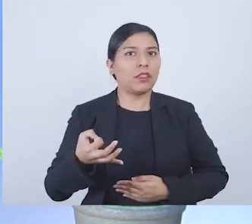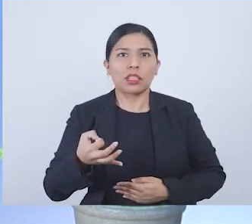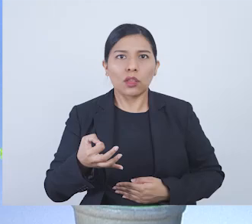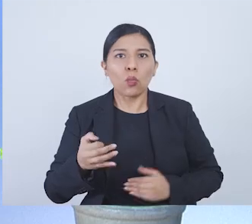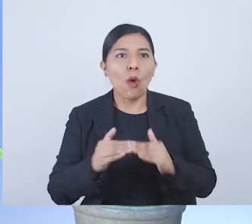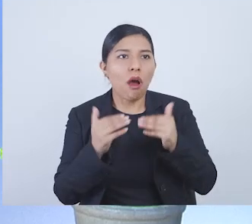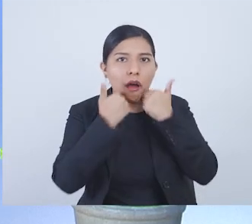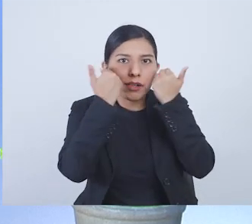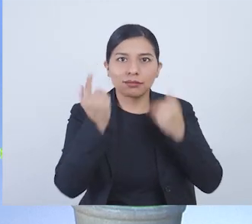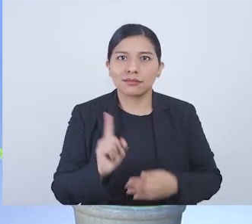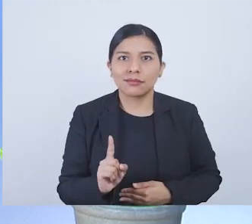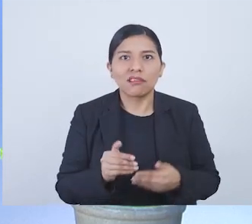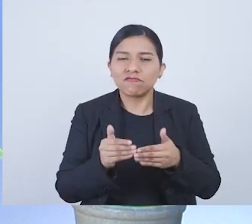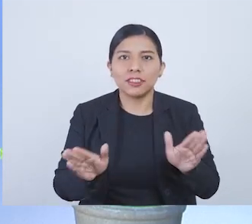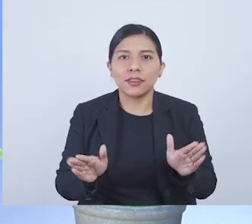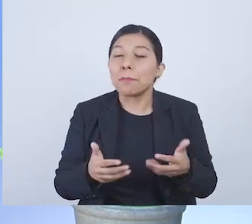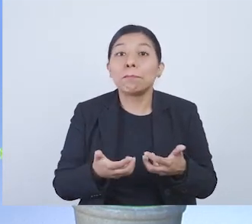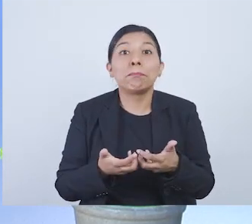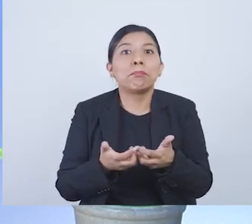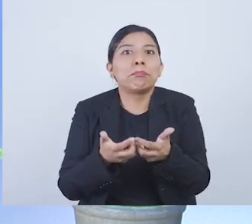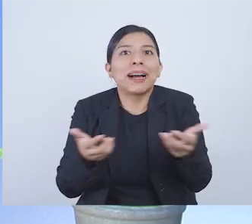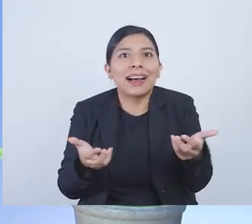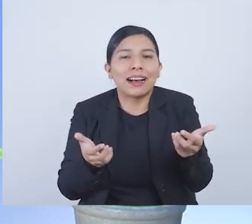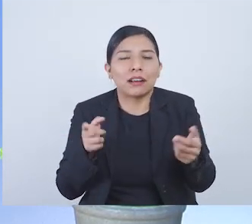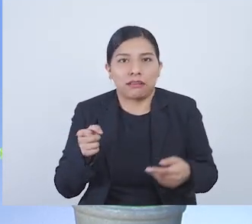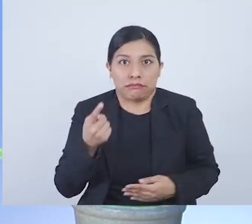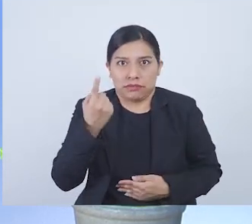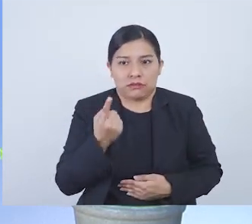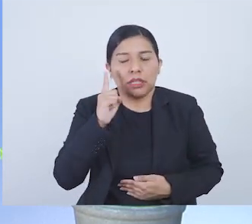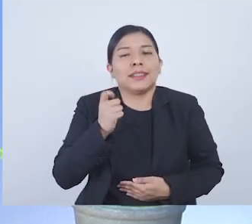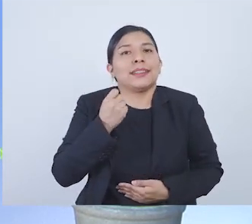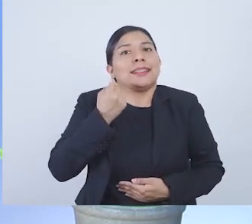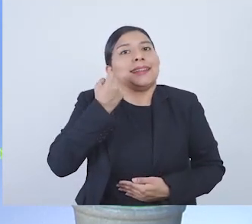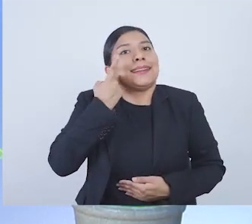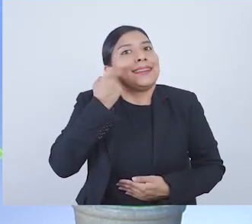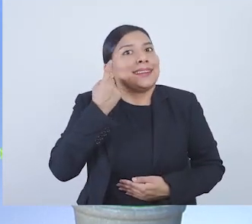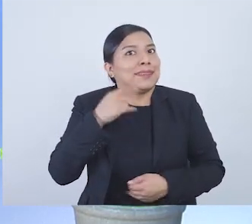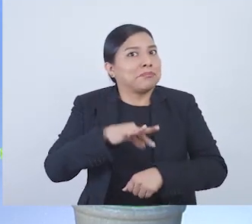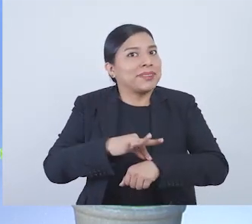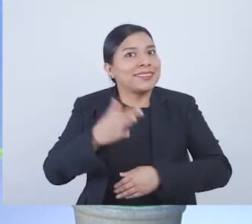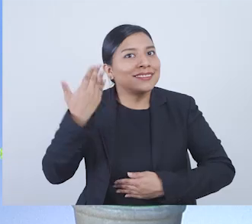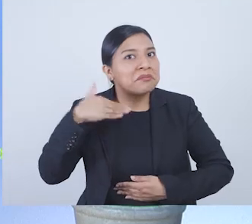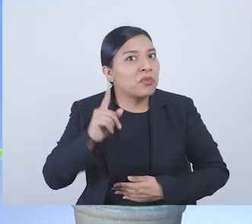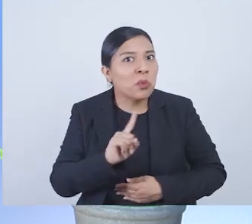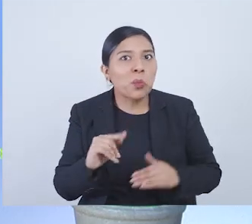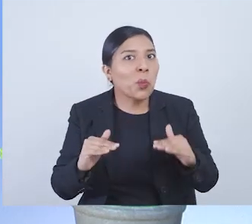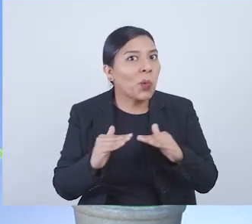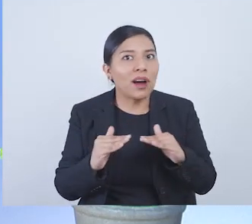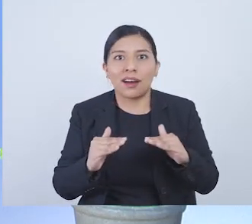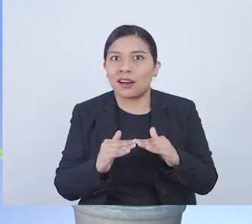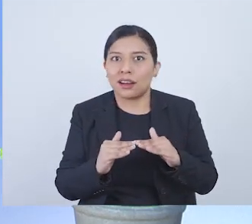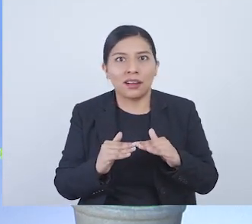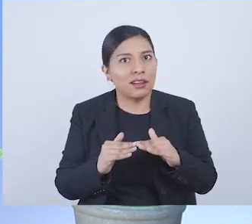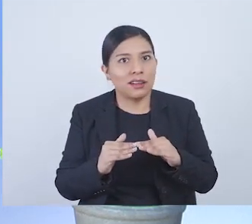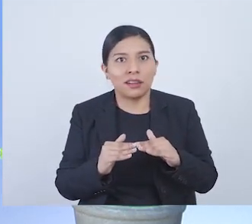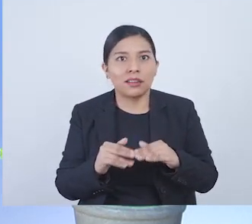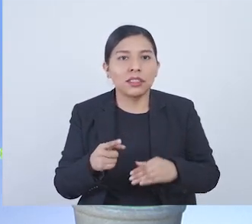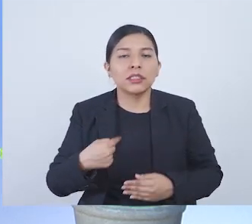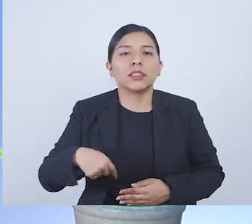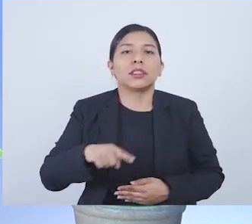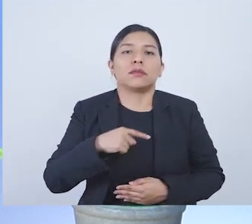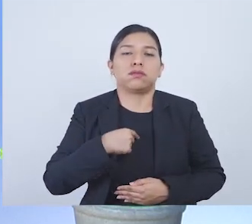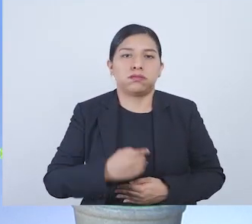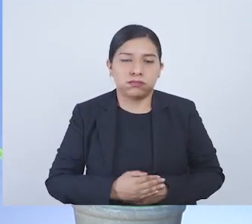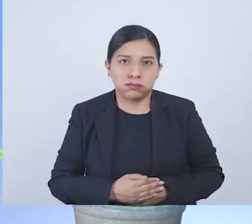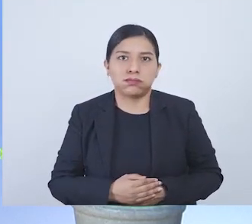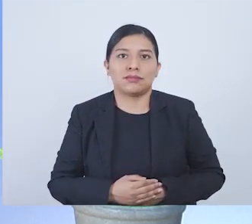joven. Y es ahí donde trabajamos. Pero posteriormente este mismo maestro